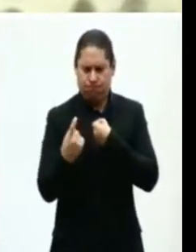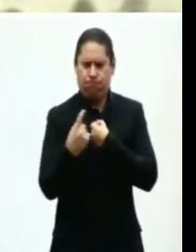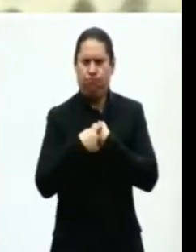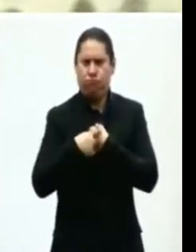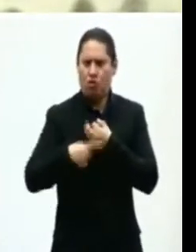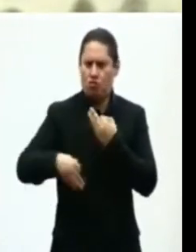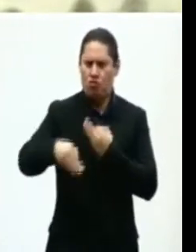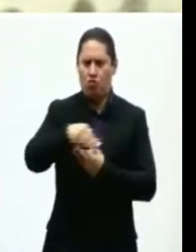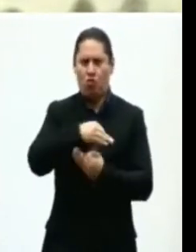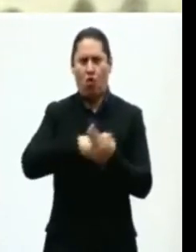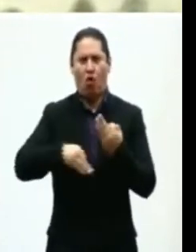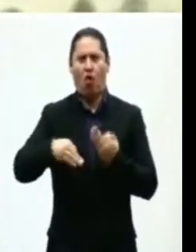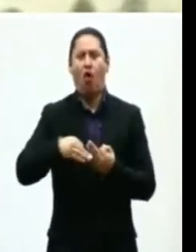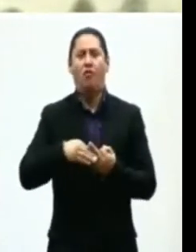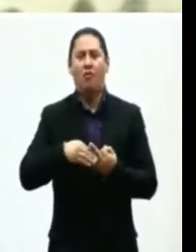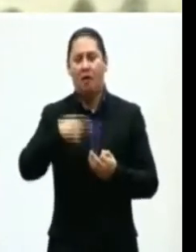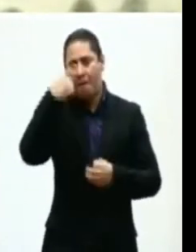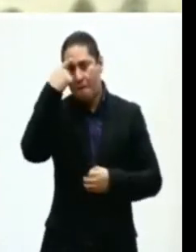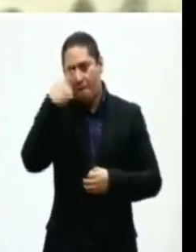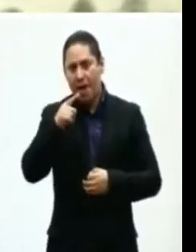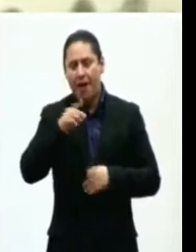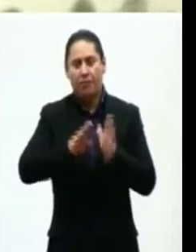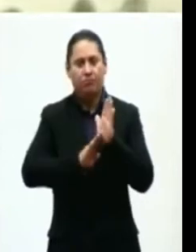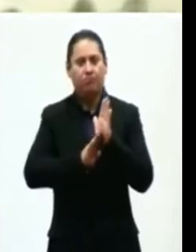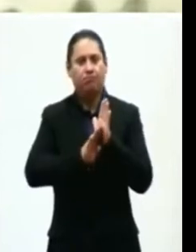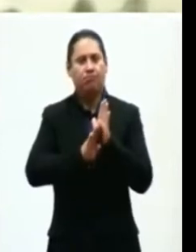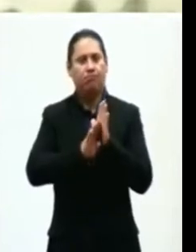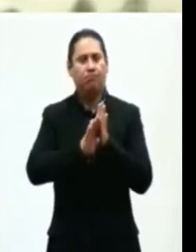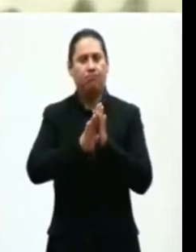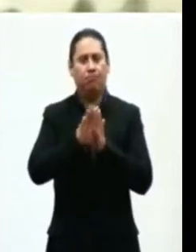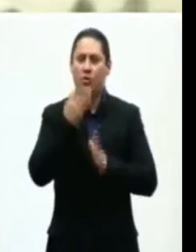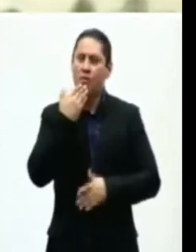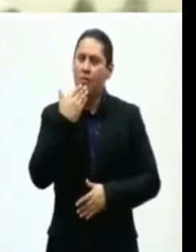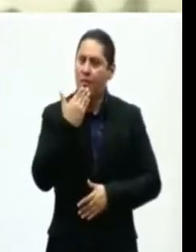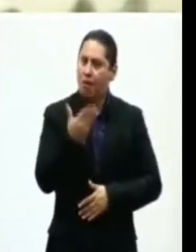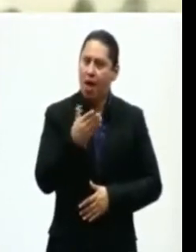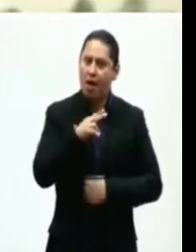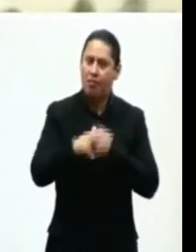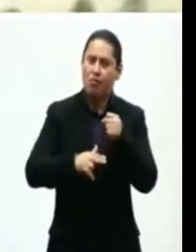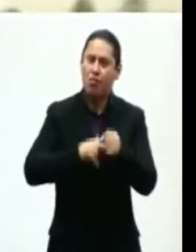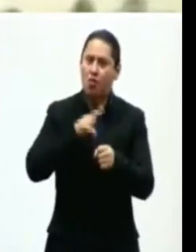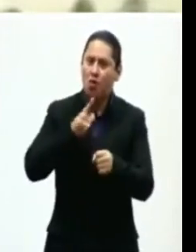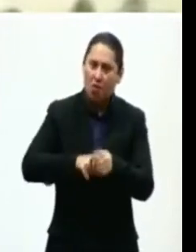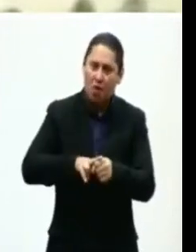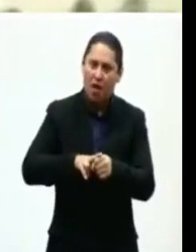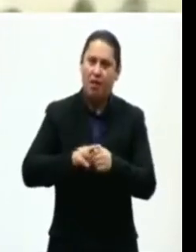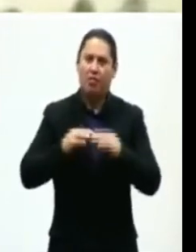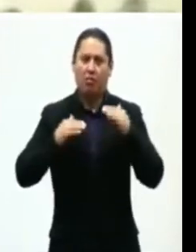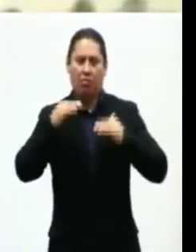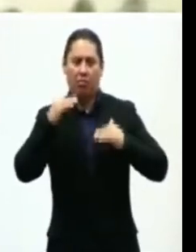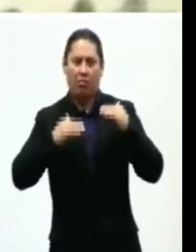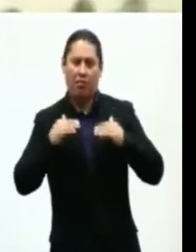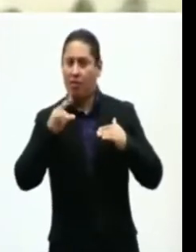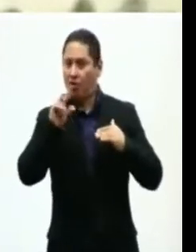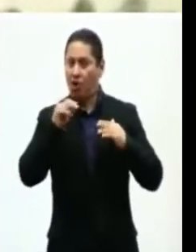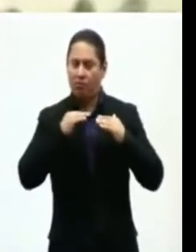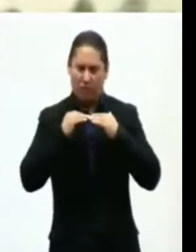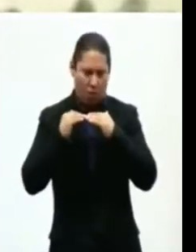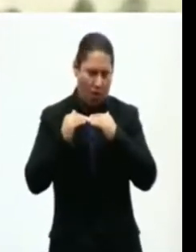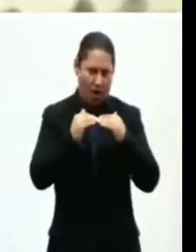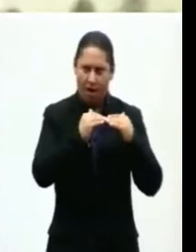nos involucremos para lograr que el bienestar común sea la normalidad sobre la desigualdad y la violación de los